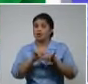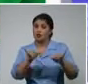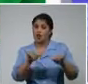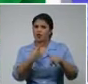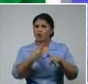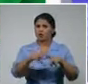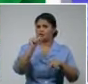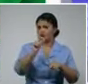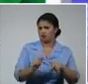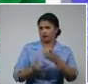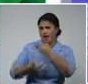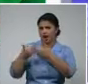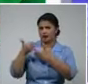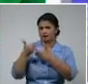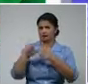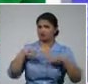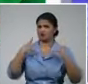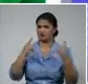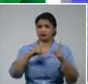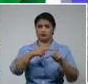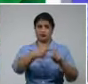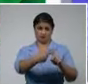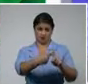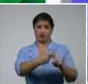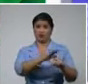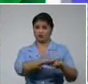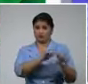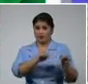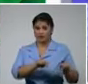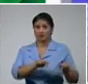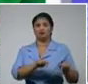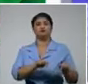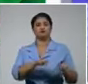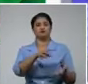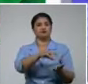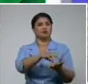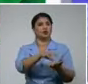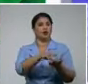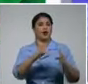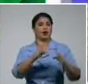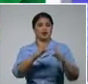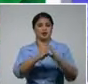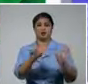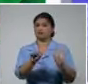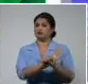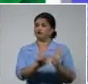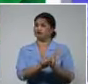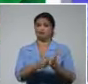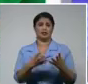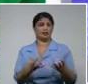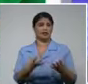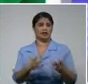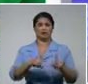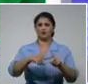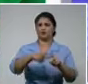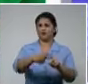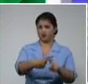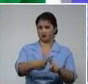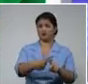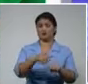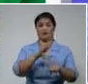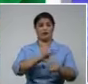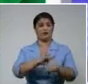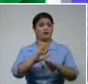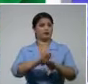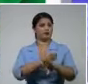donde habían focos activos de casos de COVID, con antecedentes de